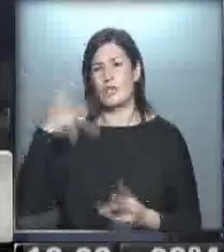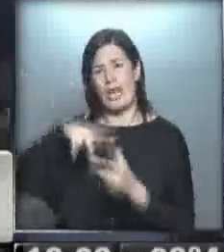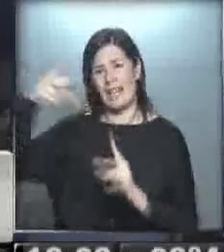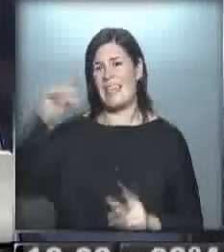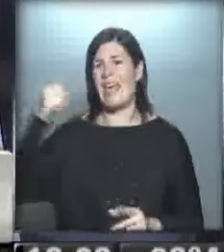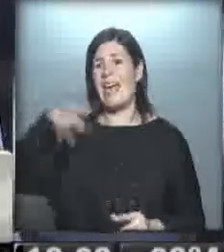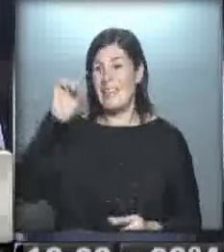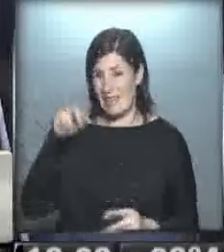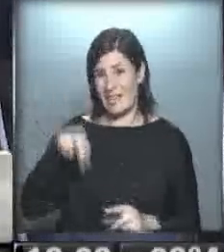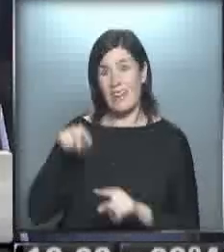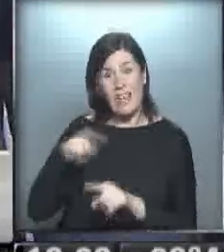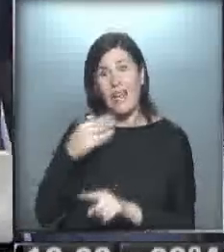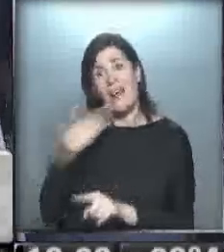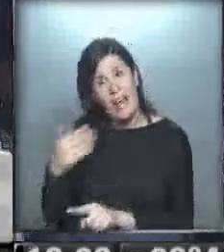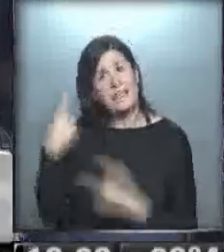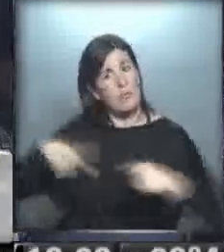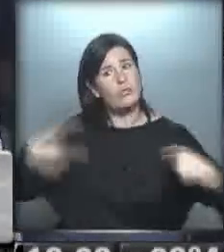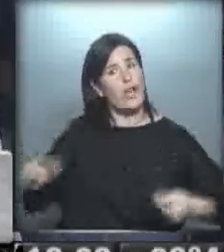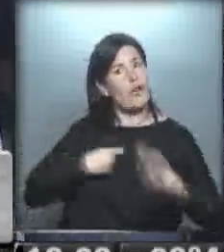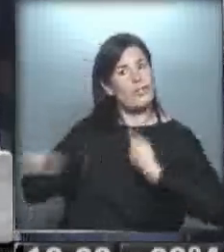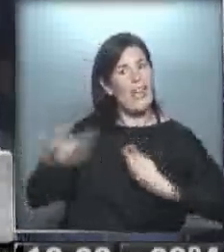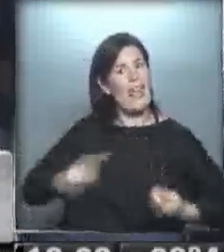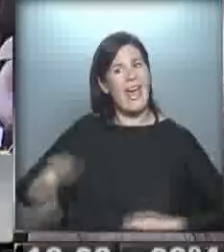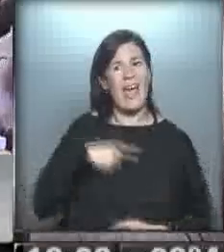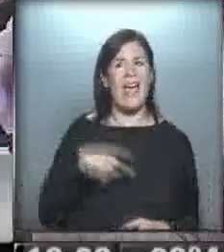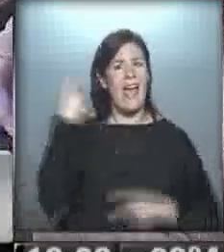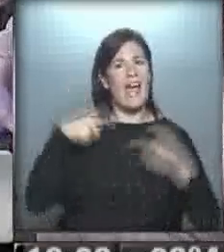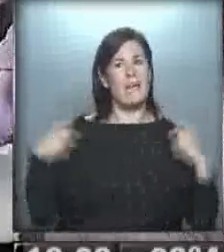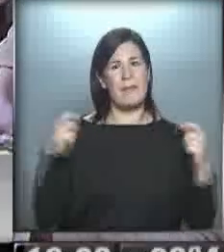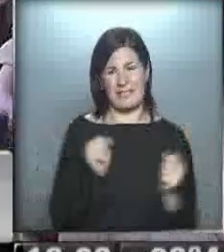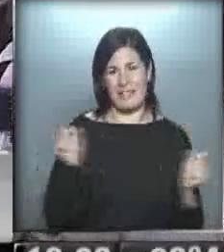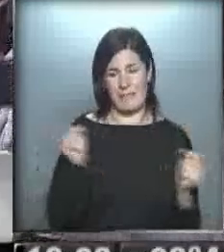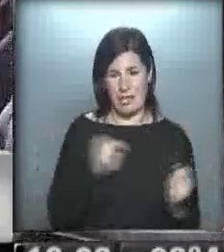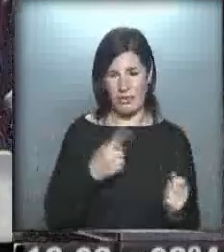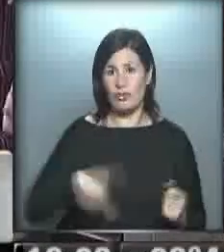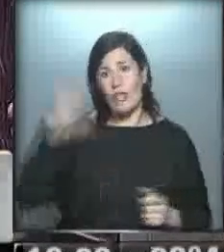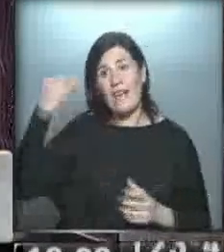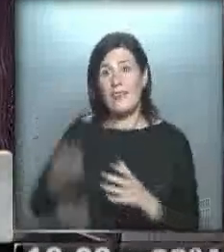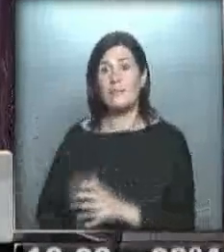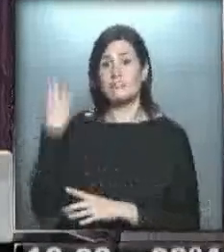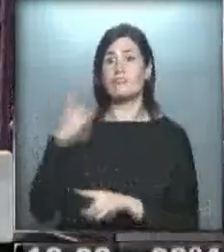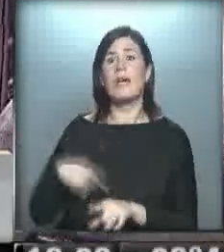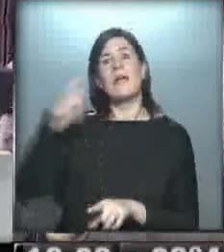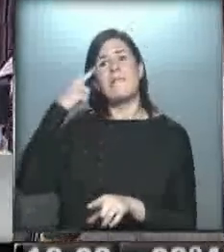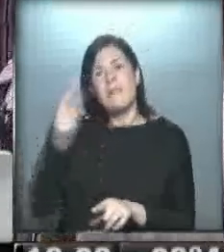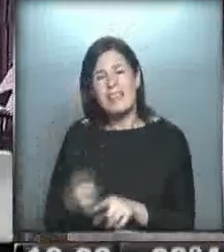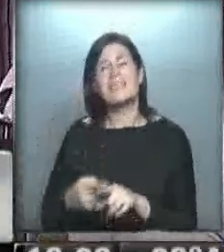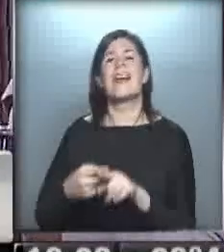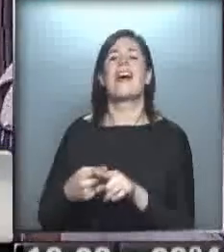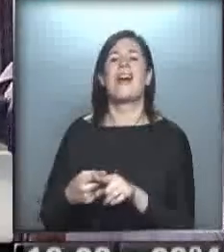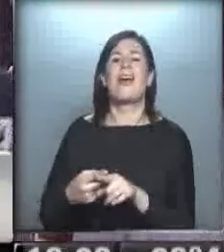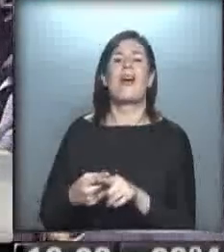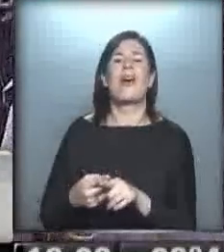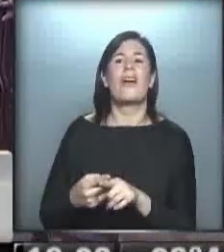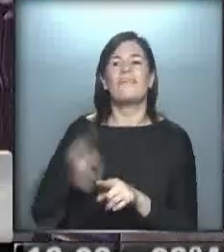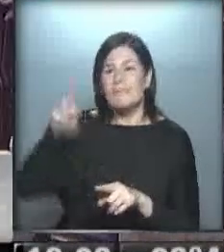quien tanto le debemos las abuelas. Lo creamos esperando que surgiera y fuera